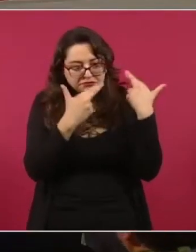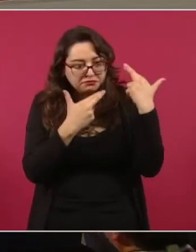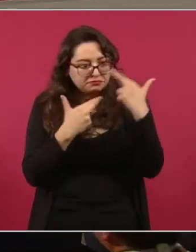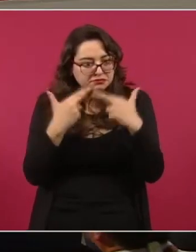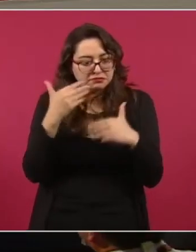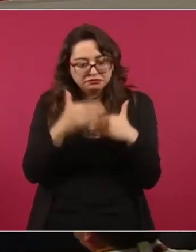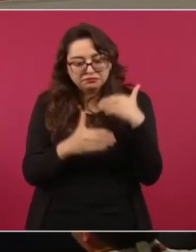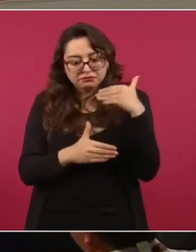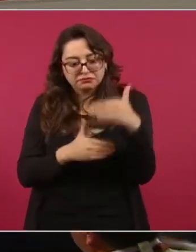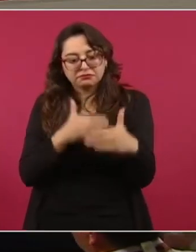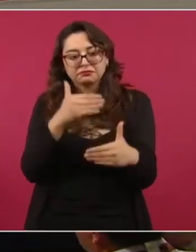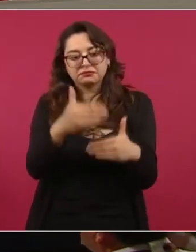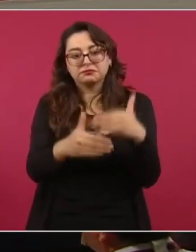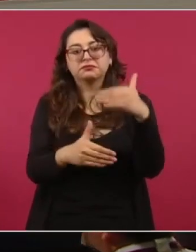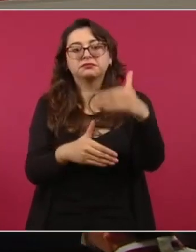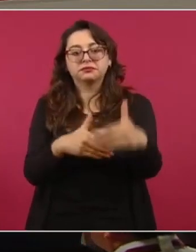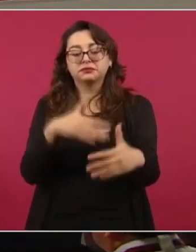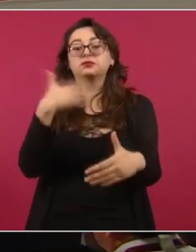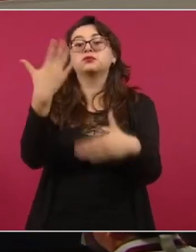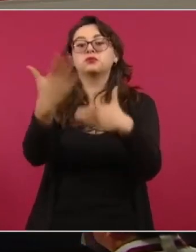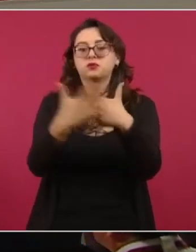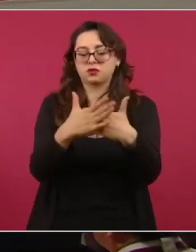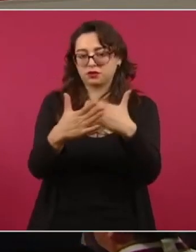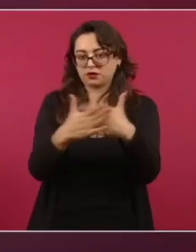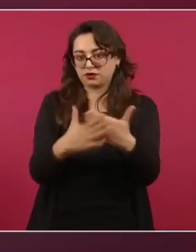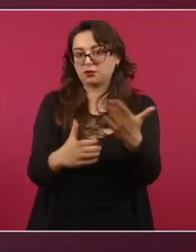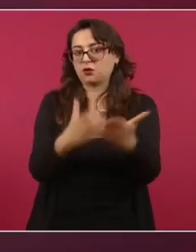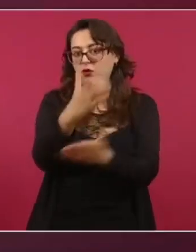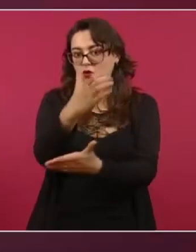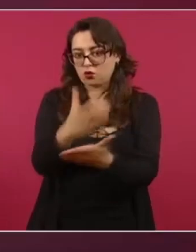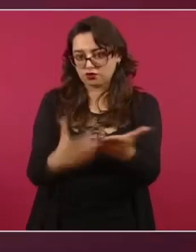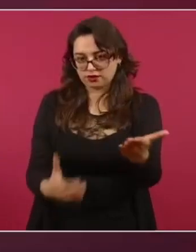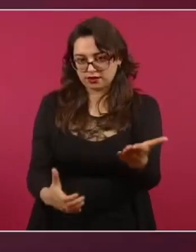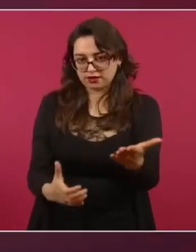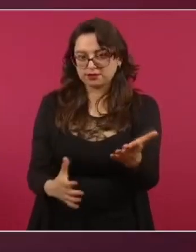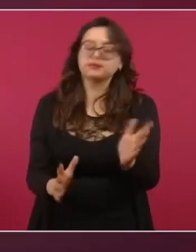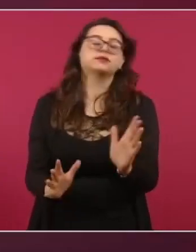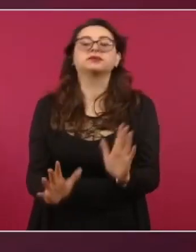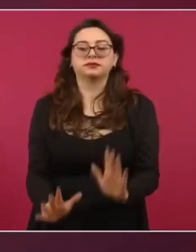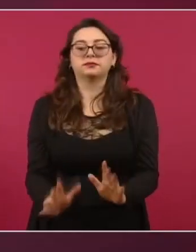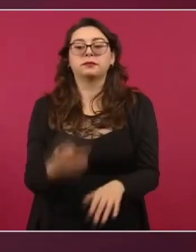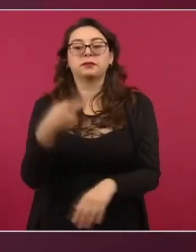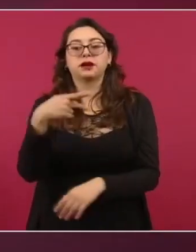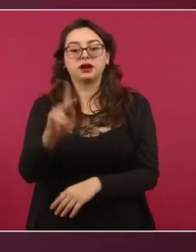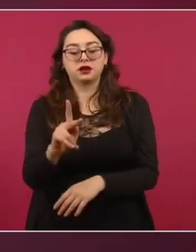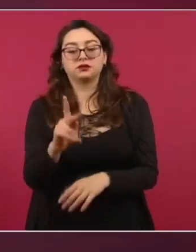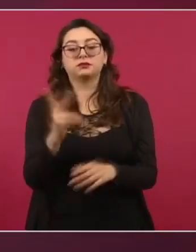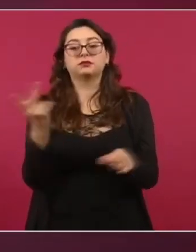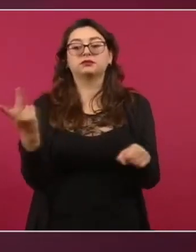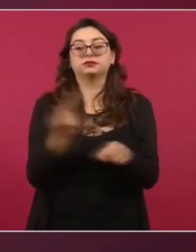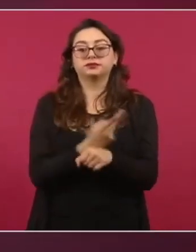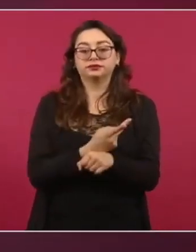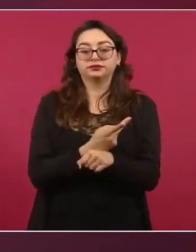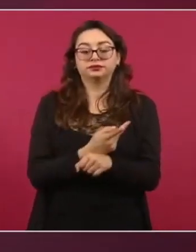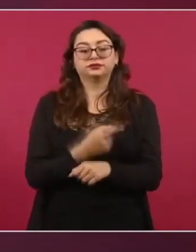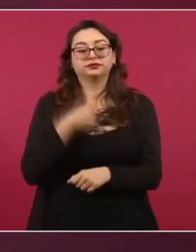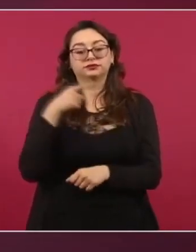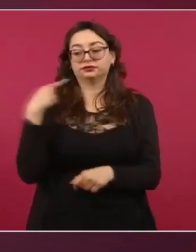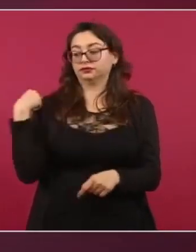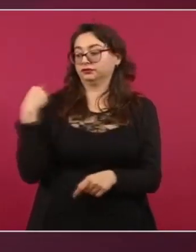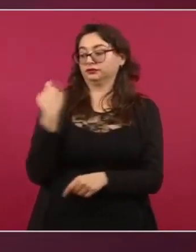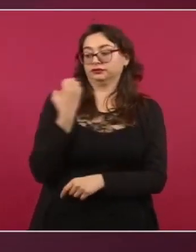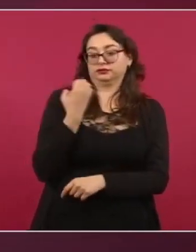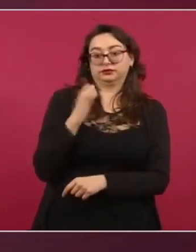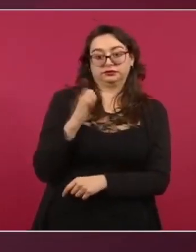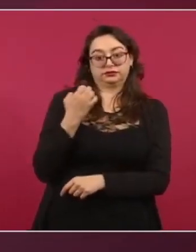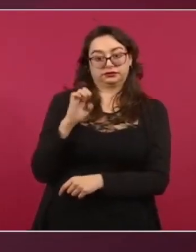como quedó en el memorándum de entendimiento, todos los flujos de ingreso de las plantas se acumulan en